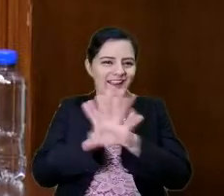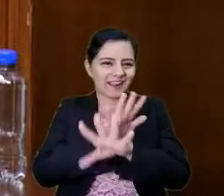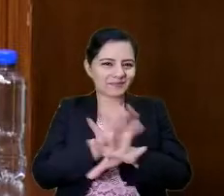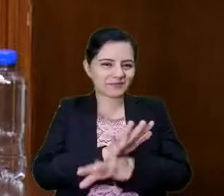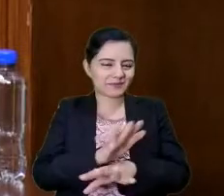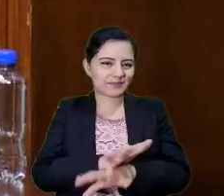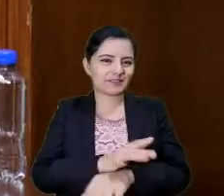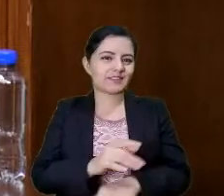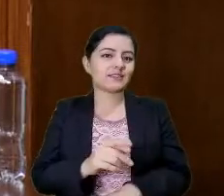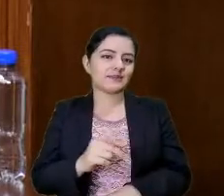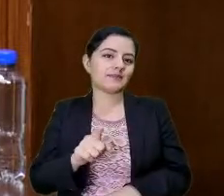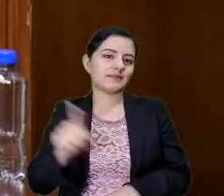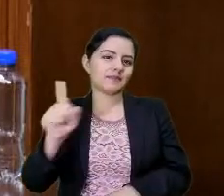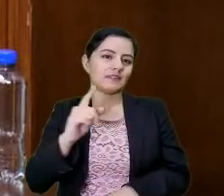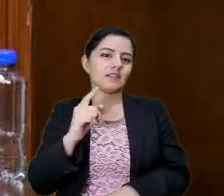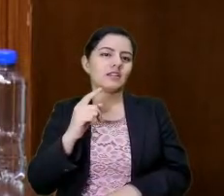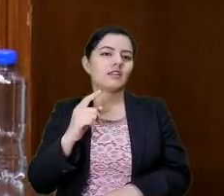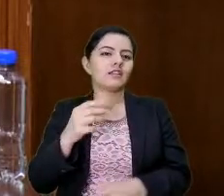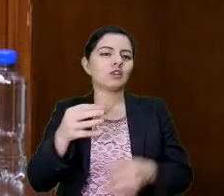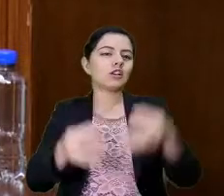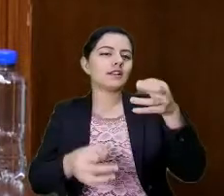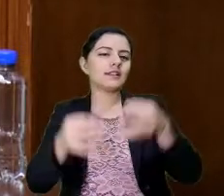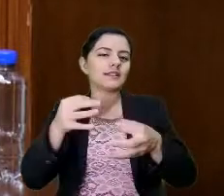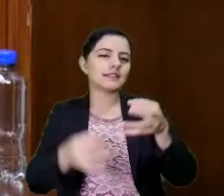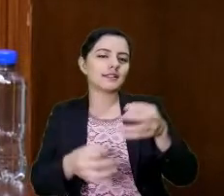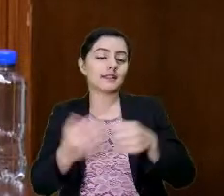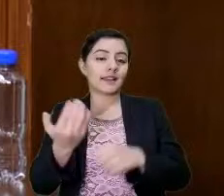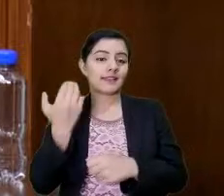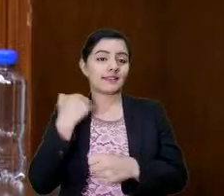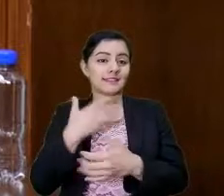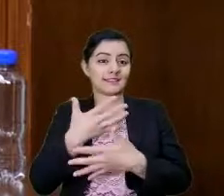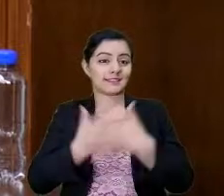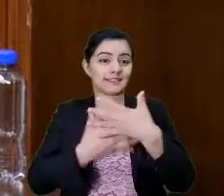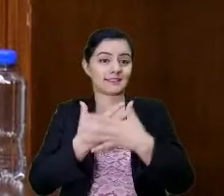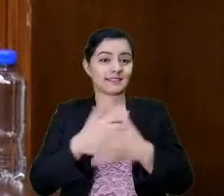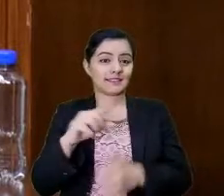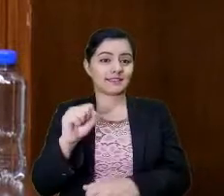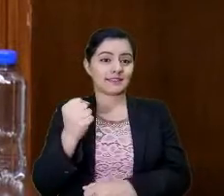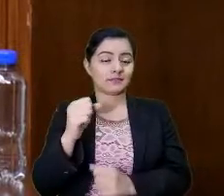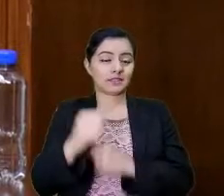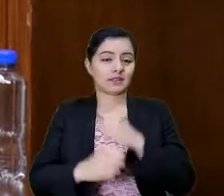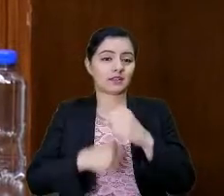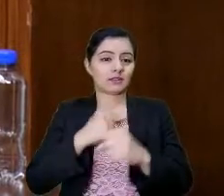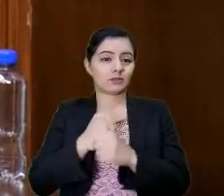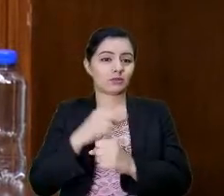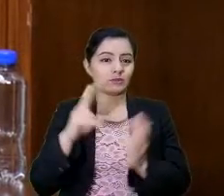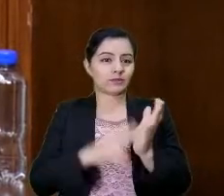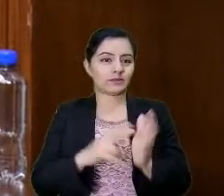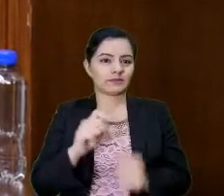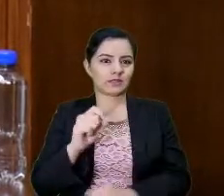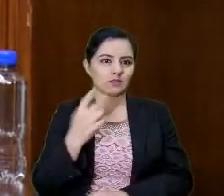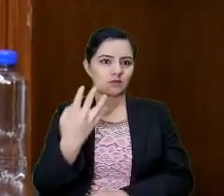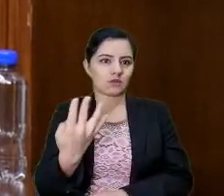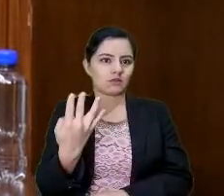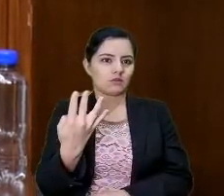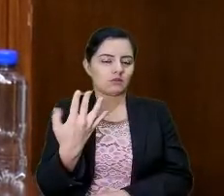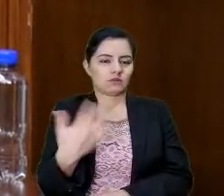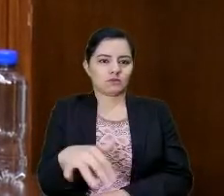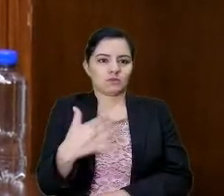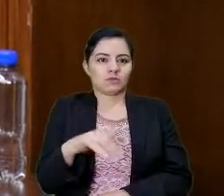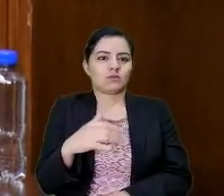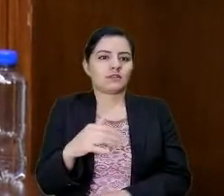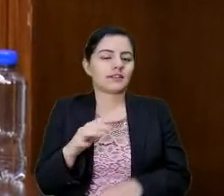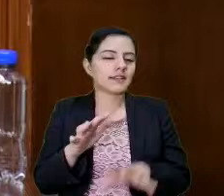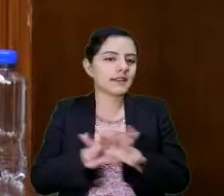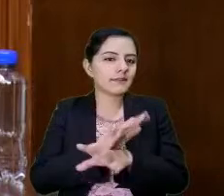Judicial. El pasado 15 de septiembre del año en curso hicimos historia. Se publicó en el